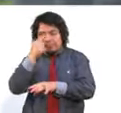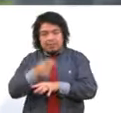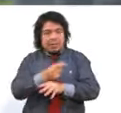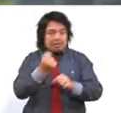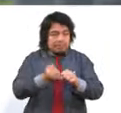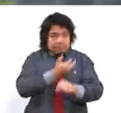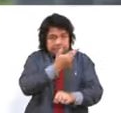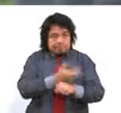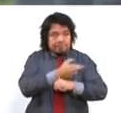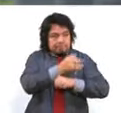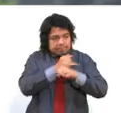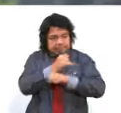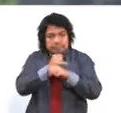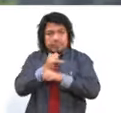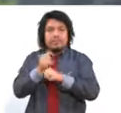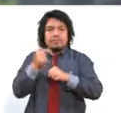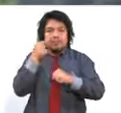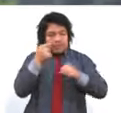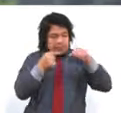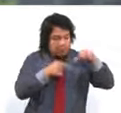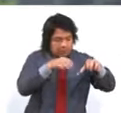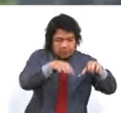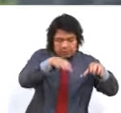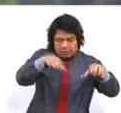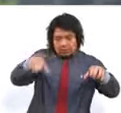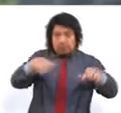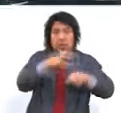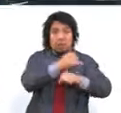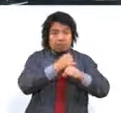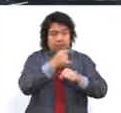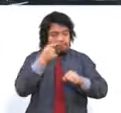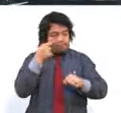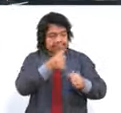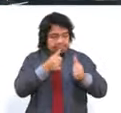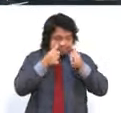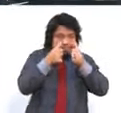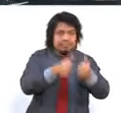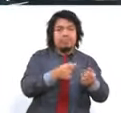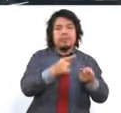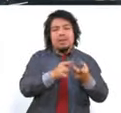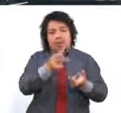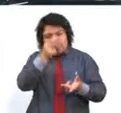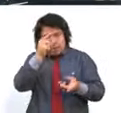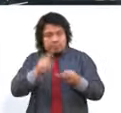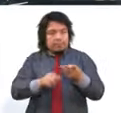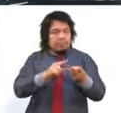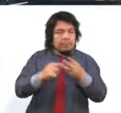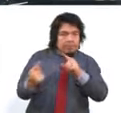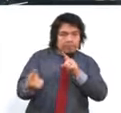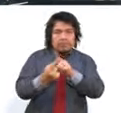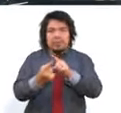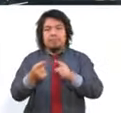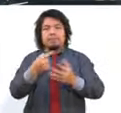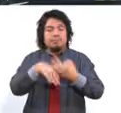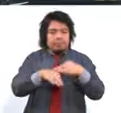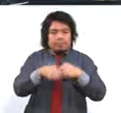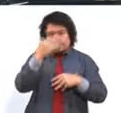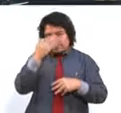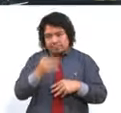Investigación, diversificando las áreas especializadas de investigación e inteligencia y así como proximidad social. Como